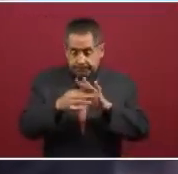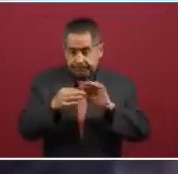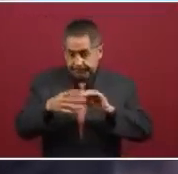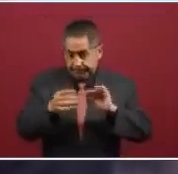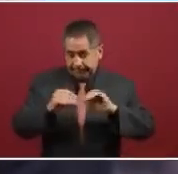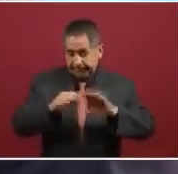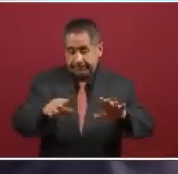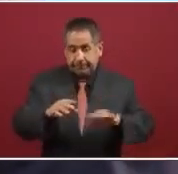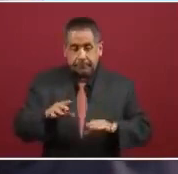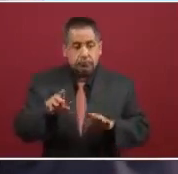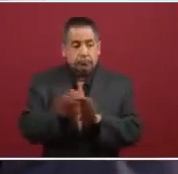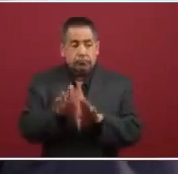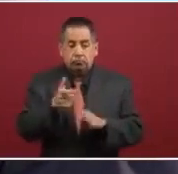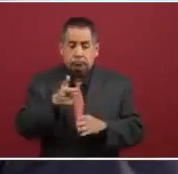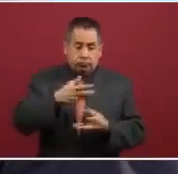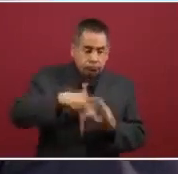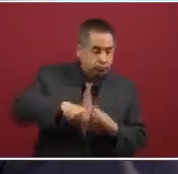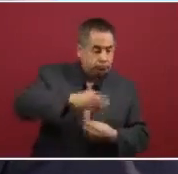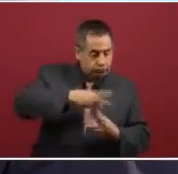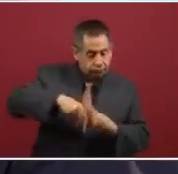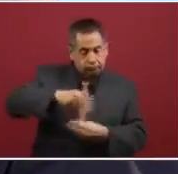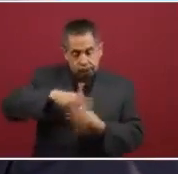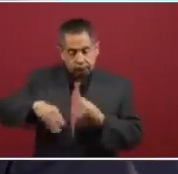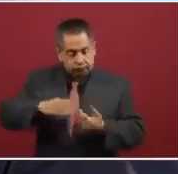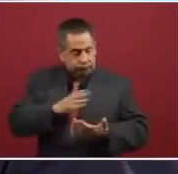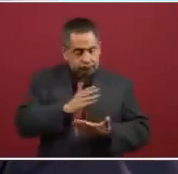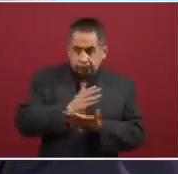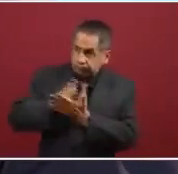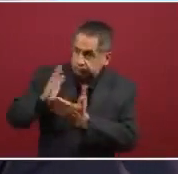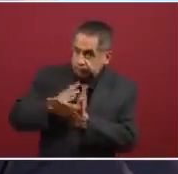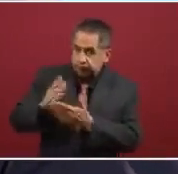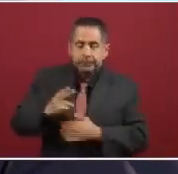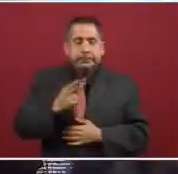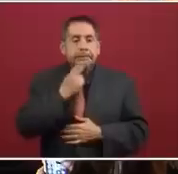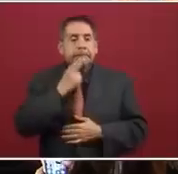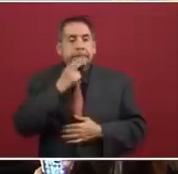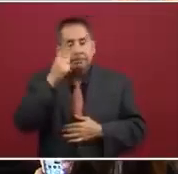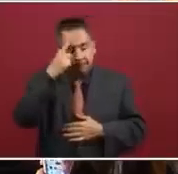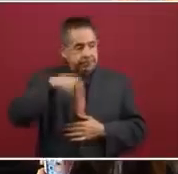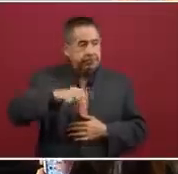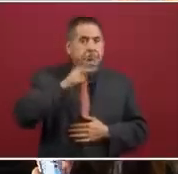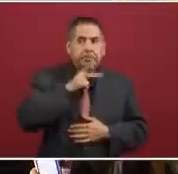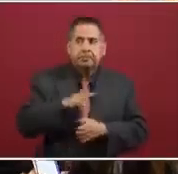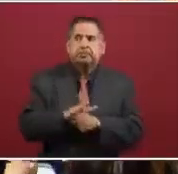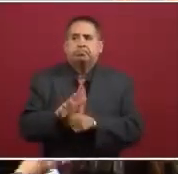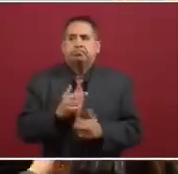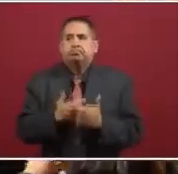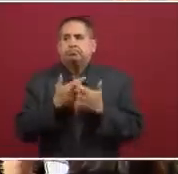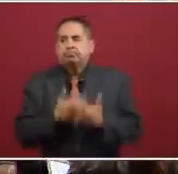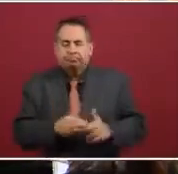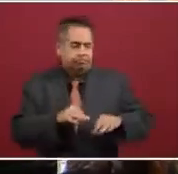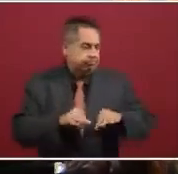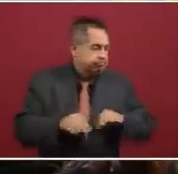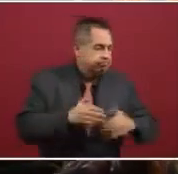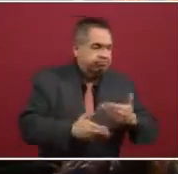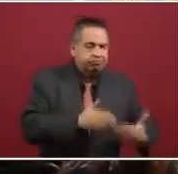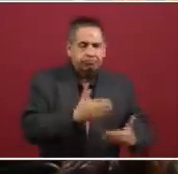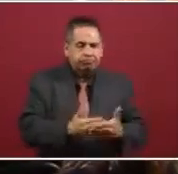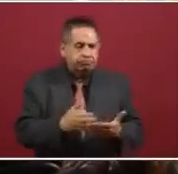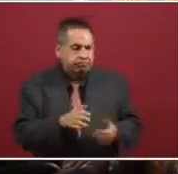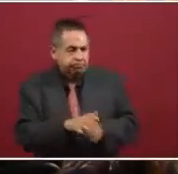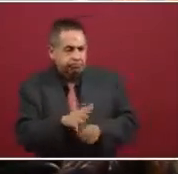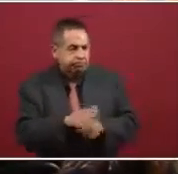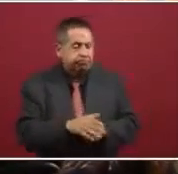el refinanciamiento de nuestros créditos habrá de facilitar a Pemex continuar con un manejo prudente de sus